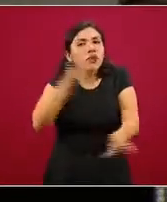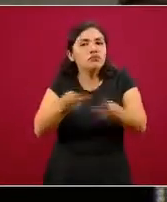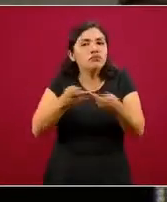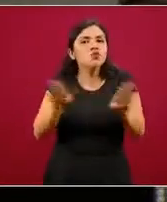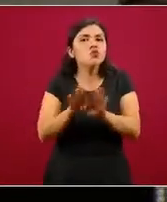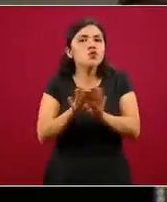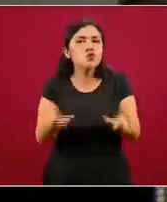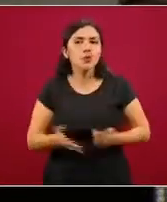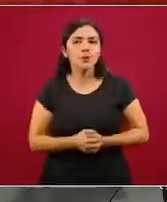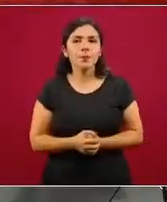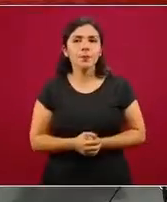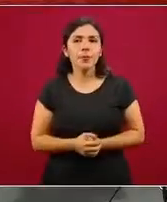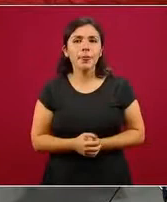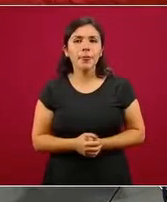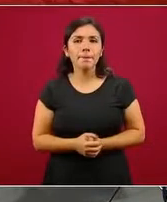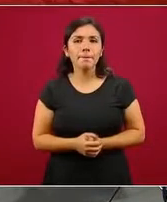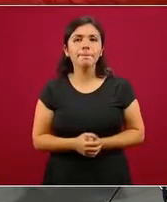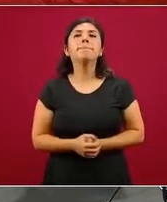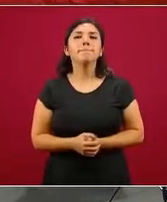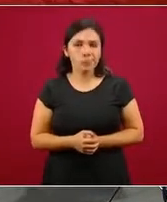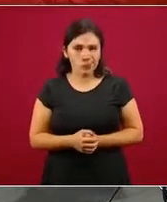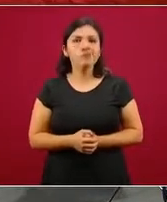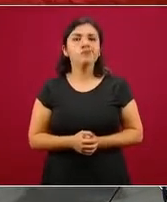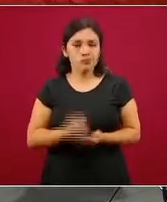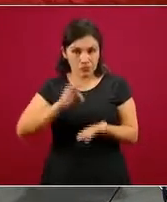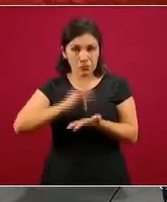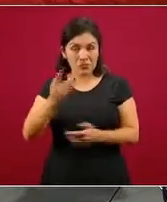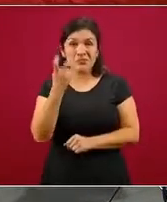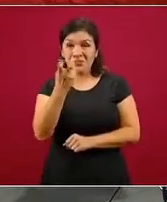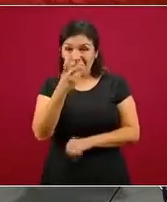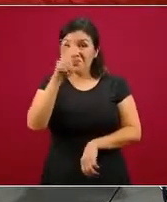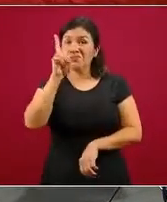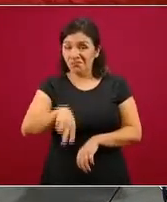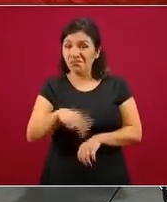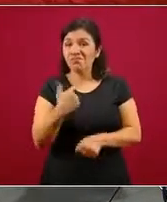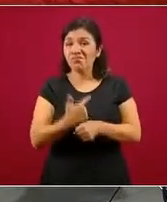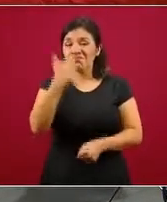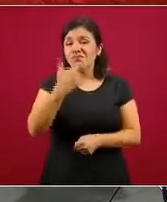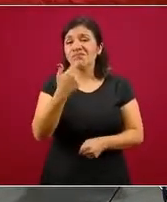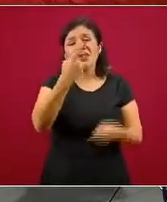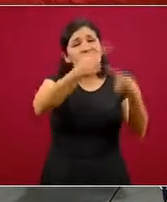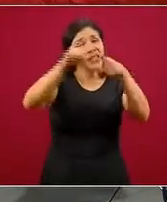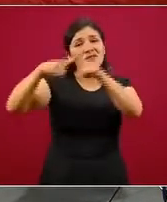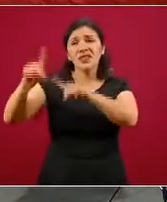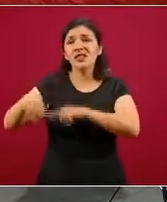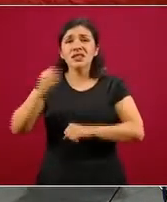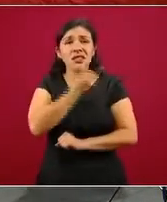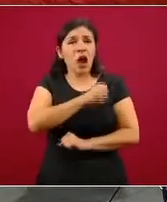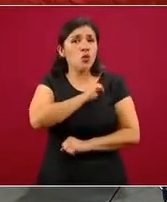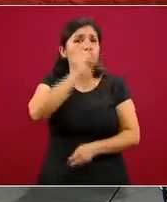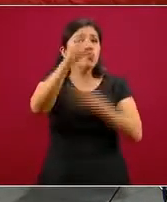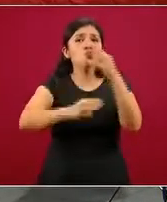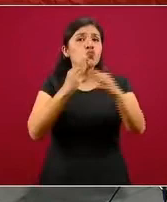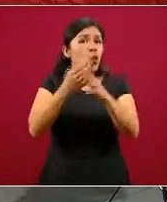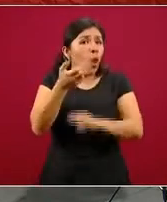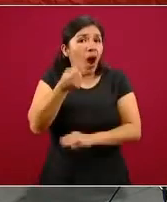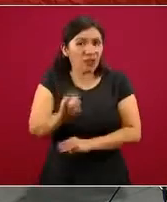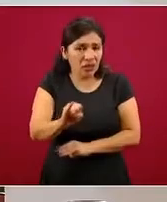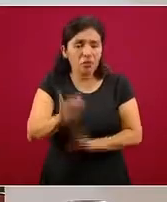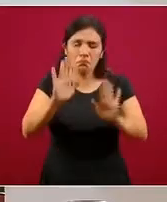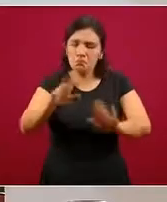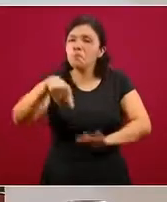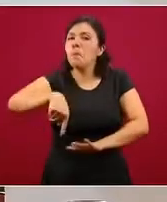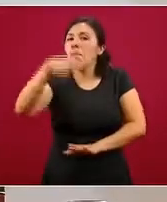gracias. Gracias. Efectivamente, esto es un reto en todos los sistemas de salud del mundo, pero hablemos